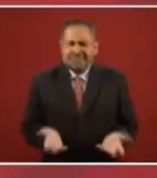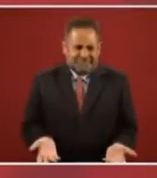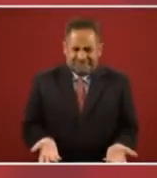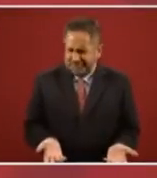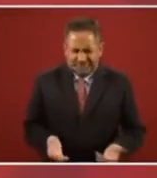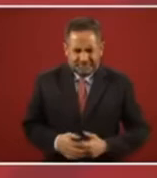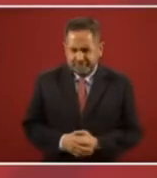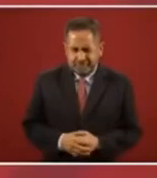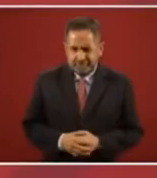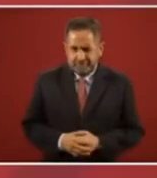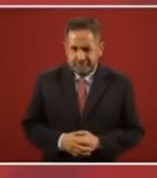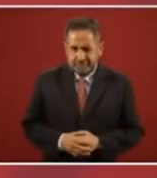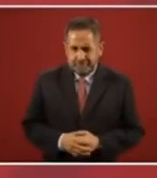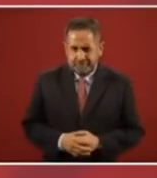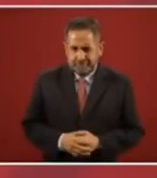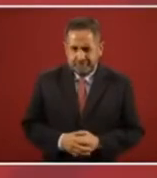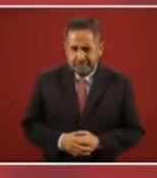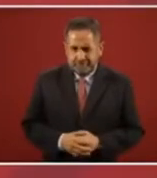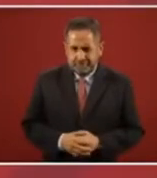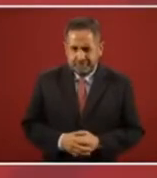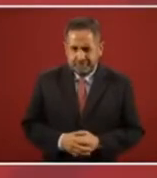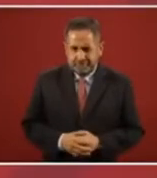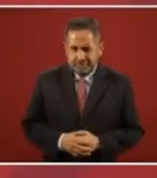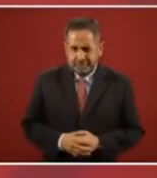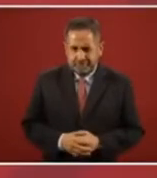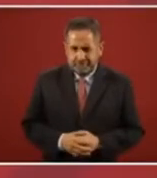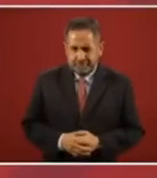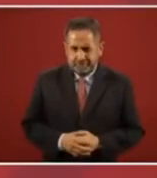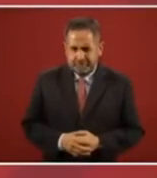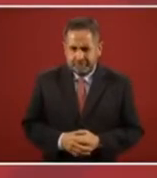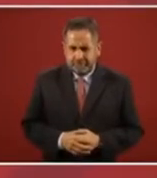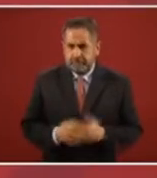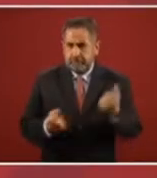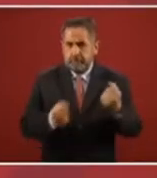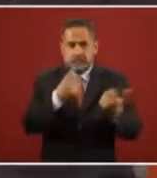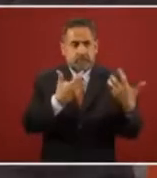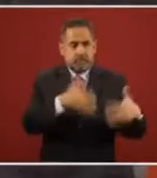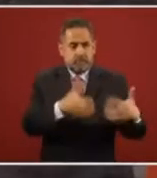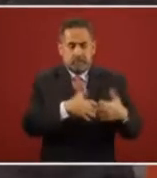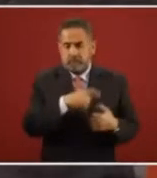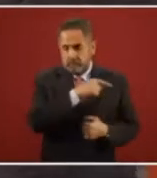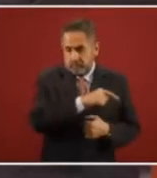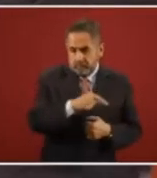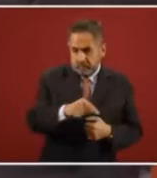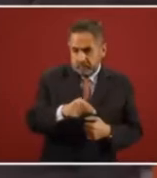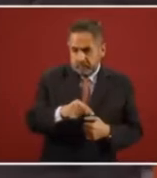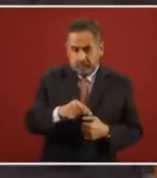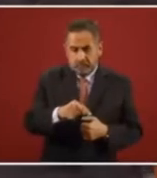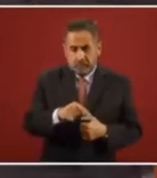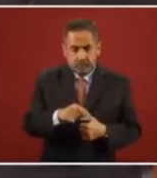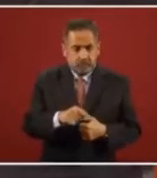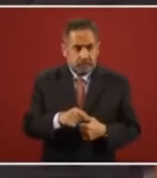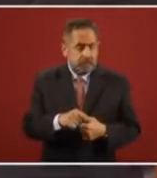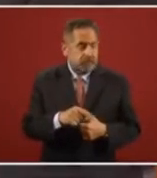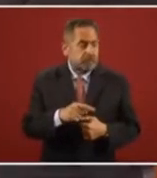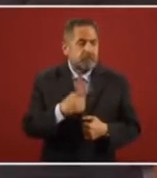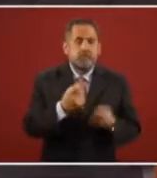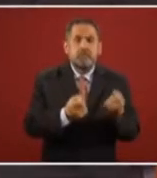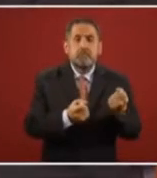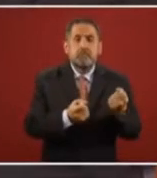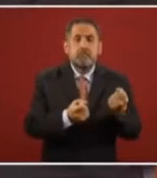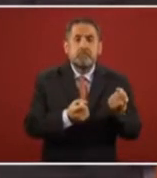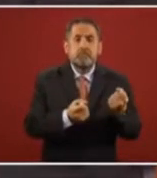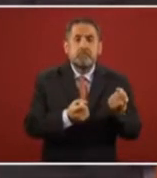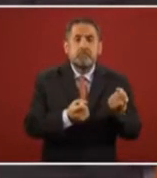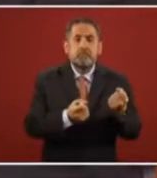en estas empresas pican después the end is campanis cuando se tiene un número determinado